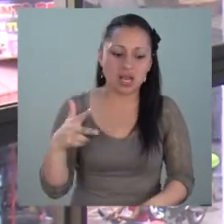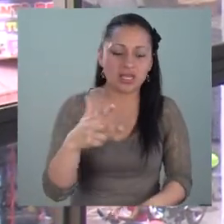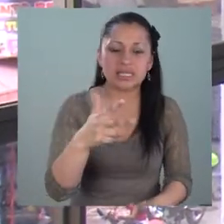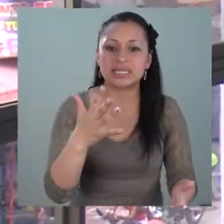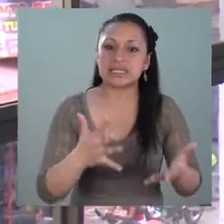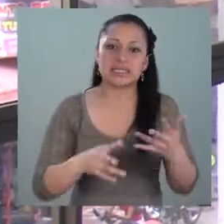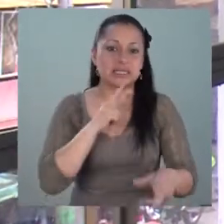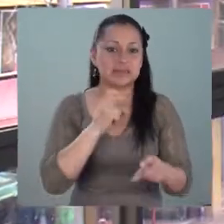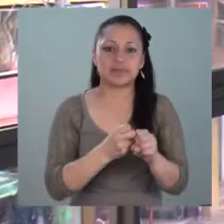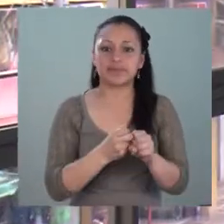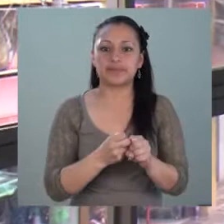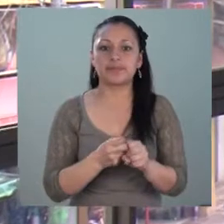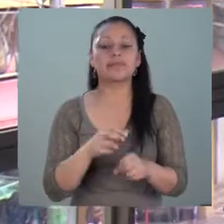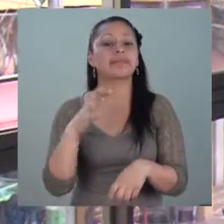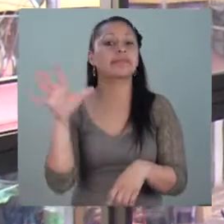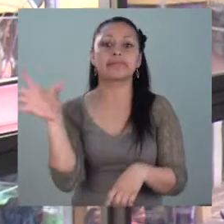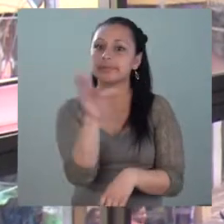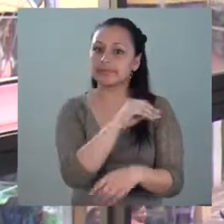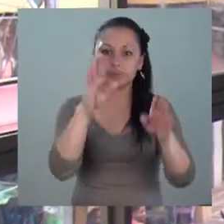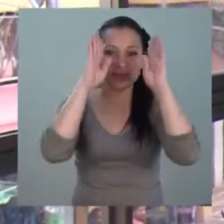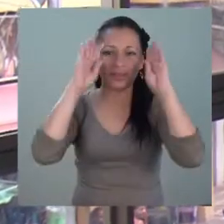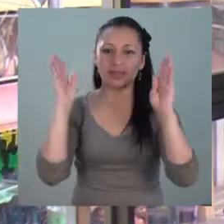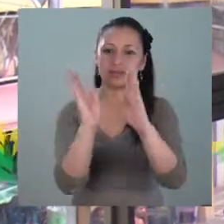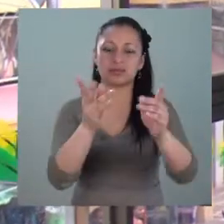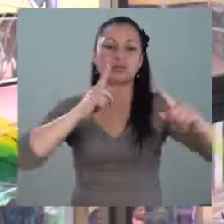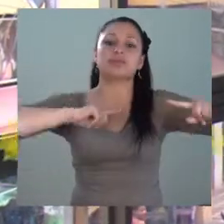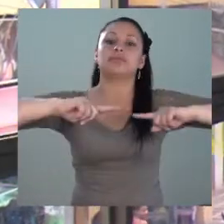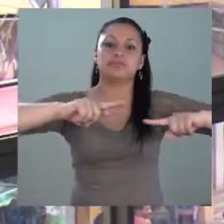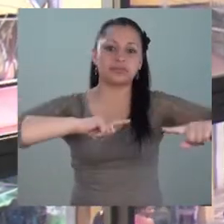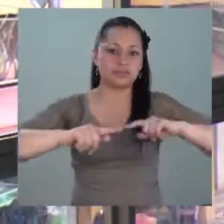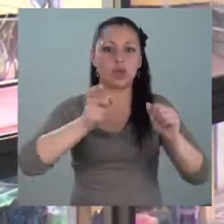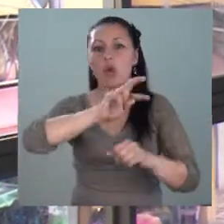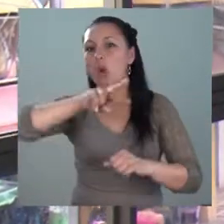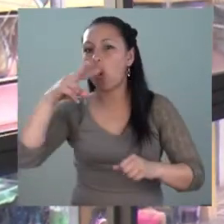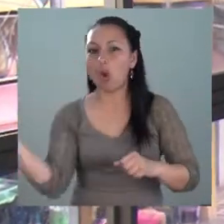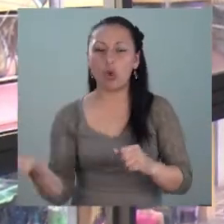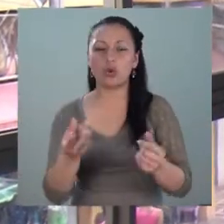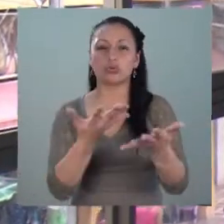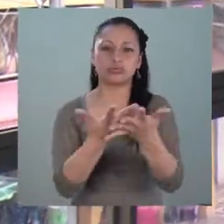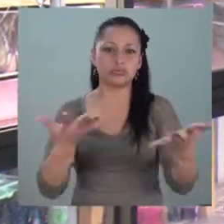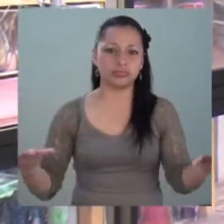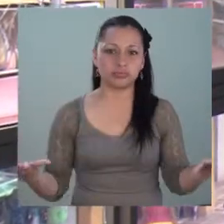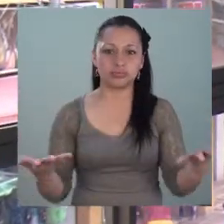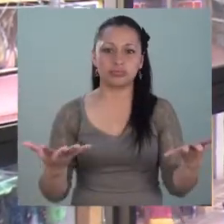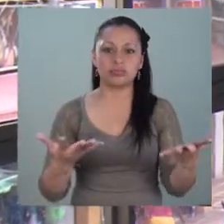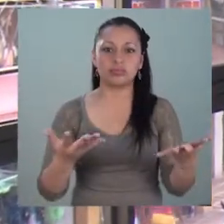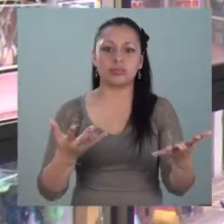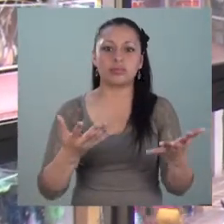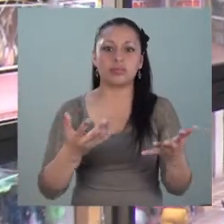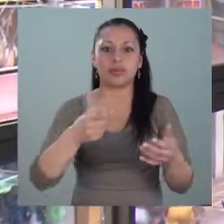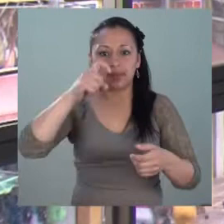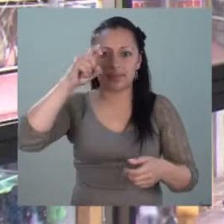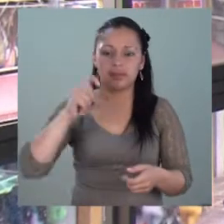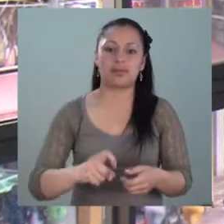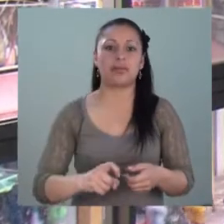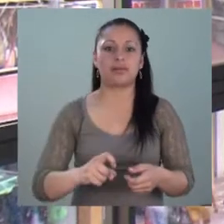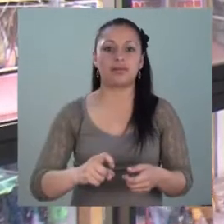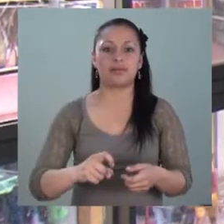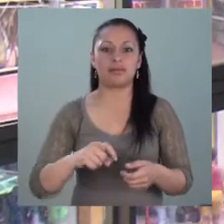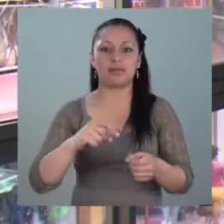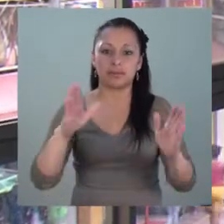centro del departamento. Todas las decisiones de carácter administrativo o de otro orden que